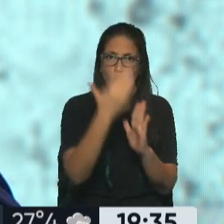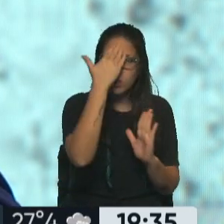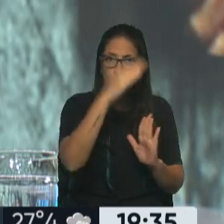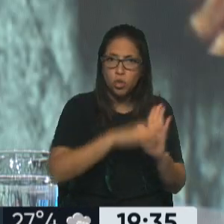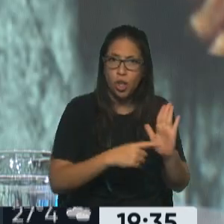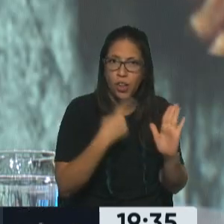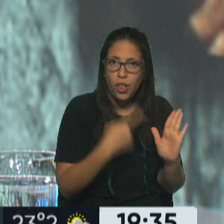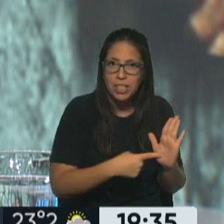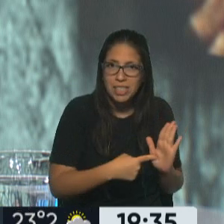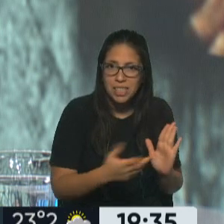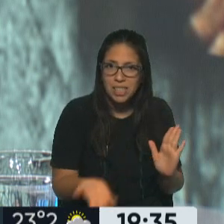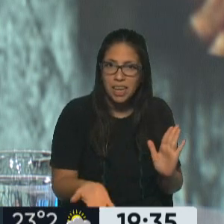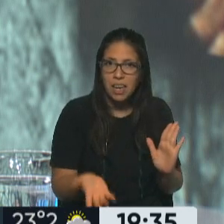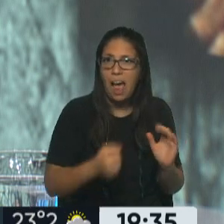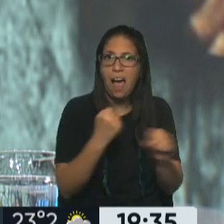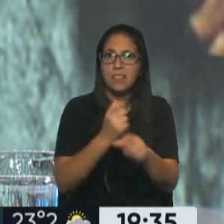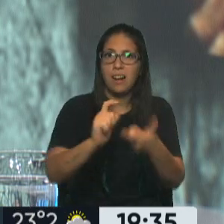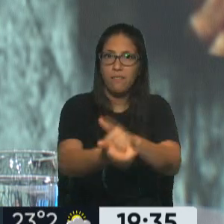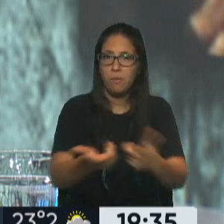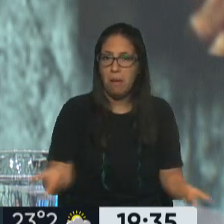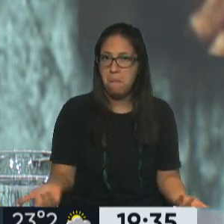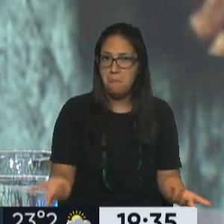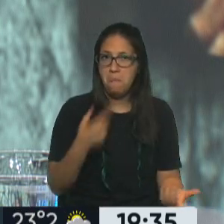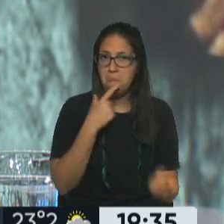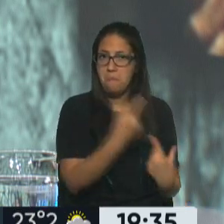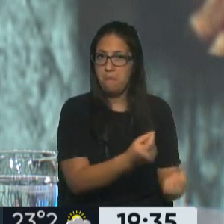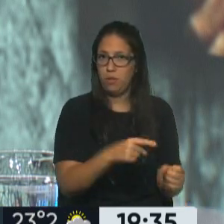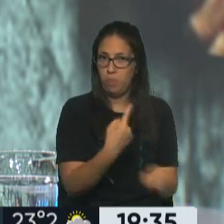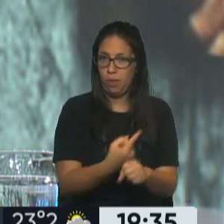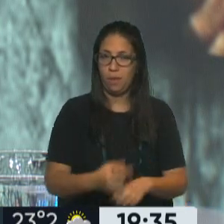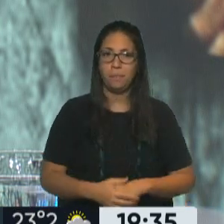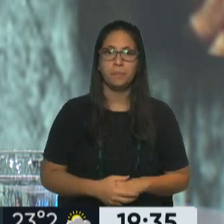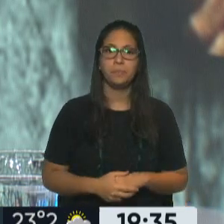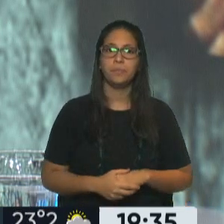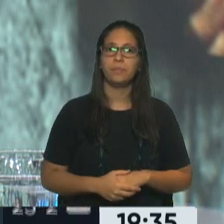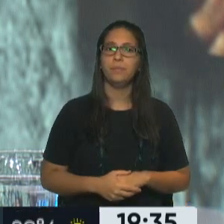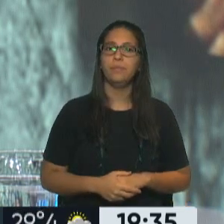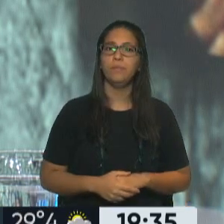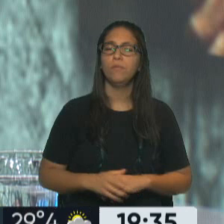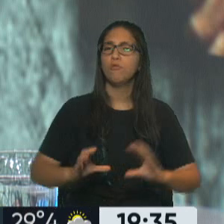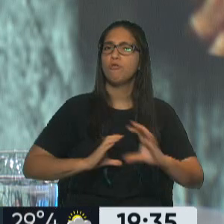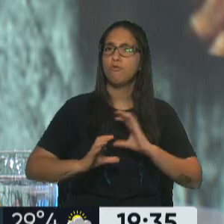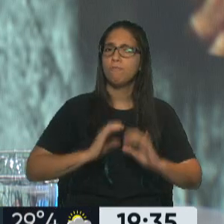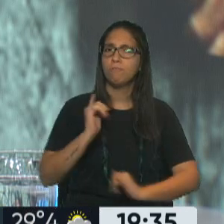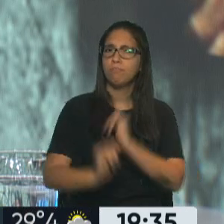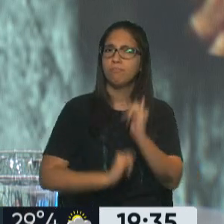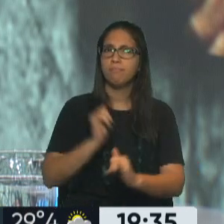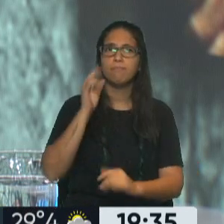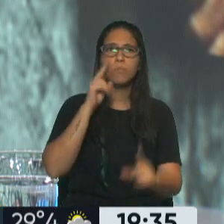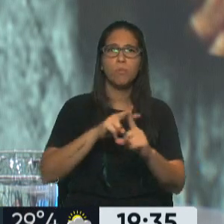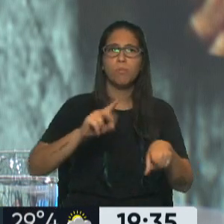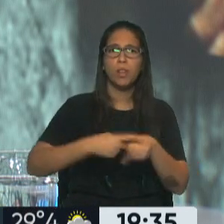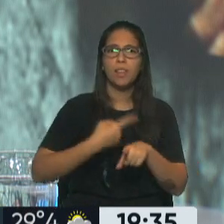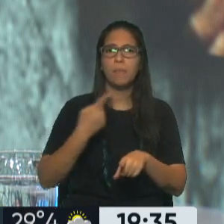no hasta que no se reforme digo en los últimos años esencialmente un gran comunicador nuestra historia nuestra política pero